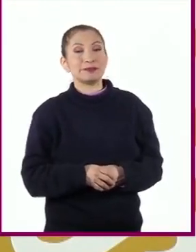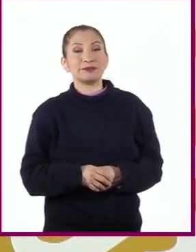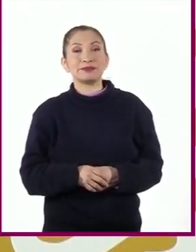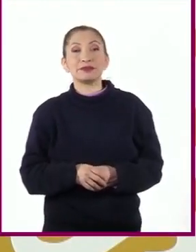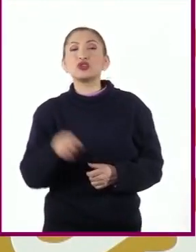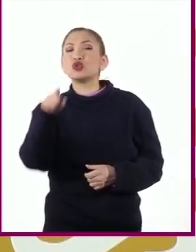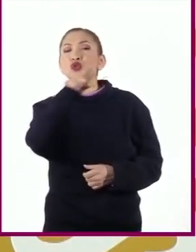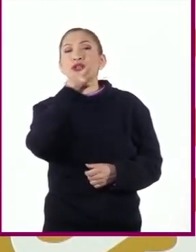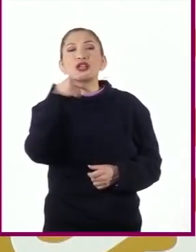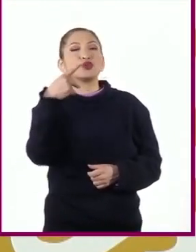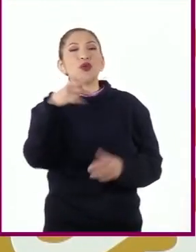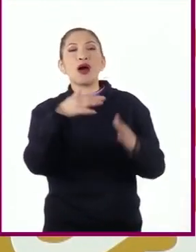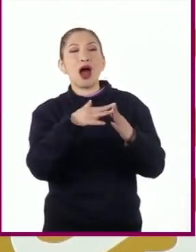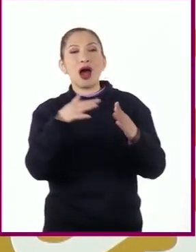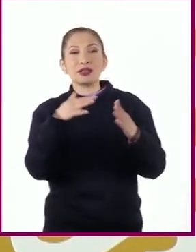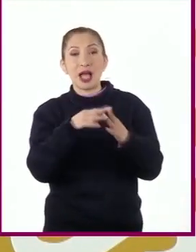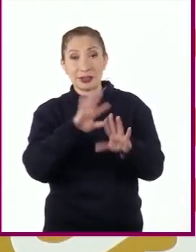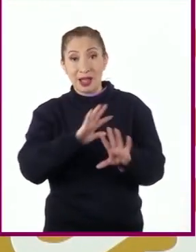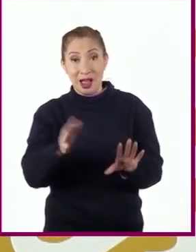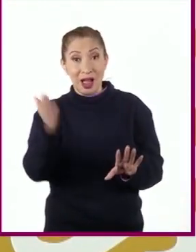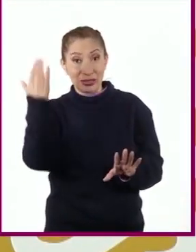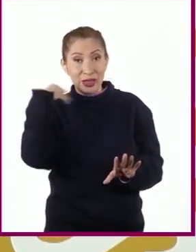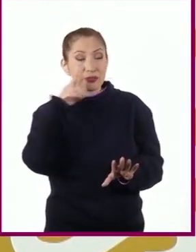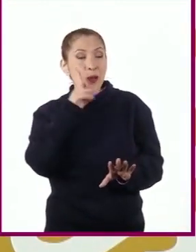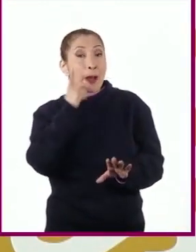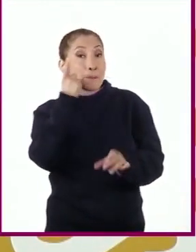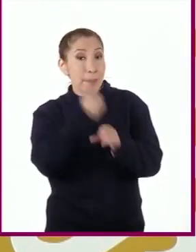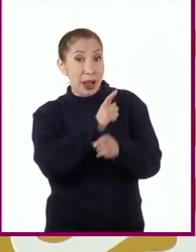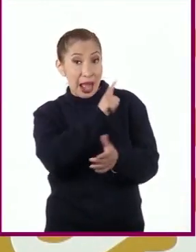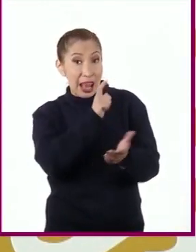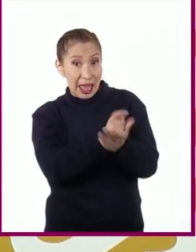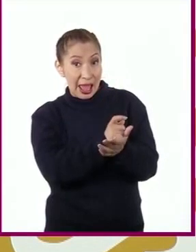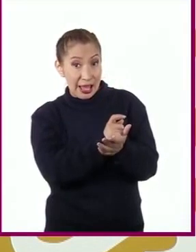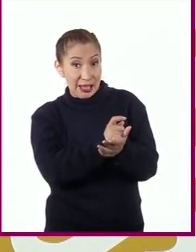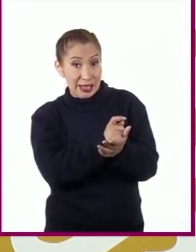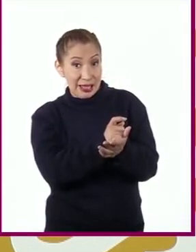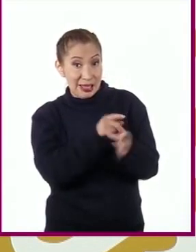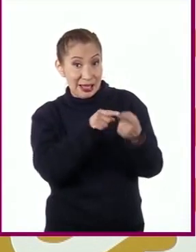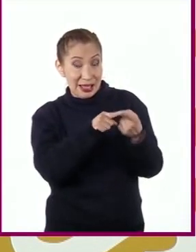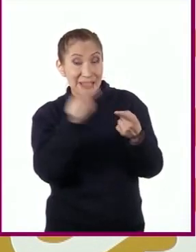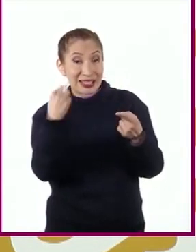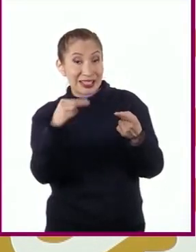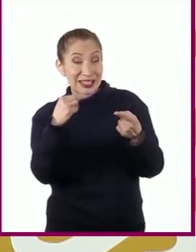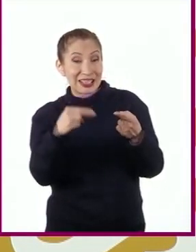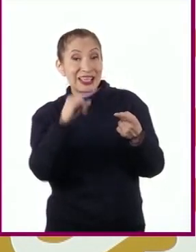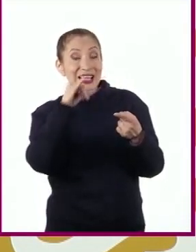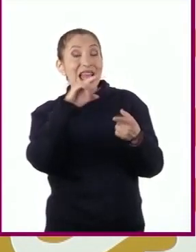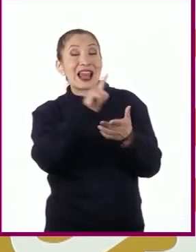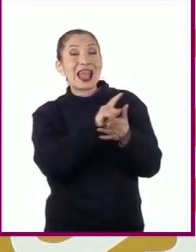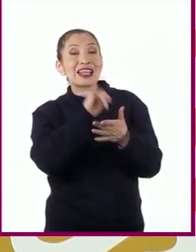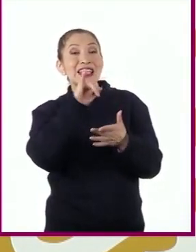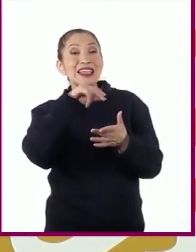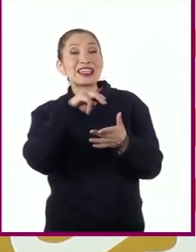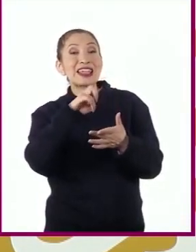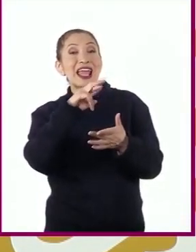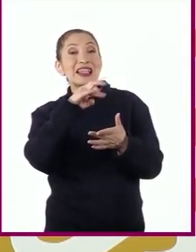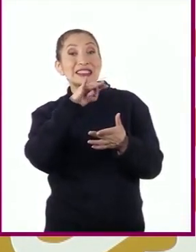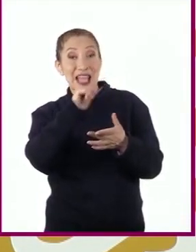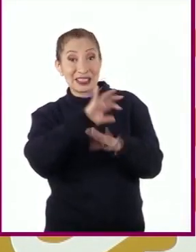¿Y ustedes en su casa han experimentado la primera ley de Newton, llamada también ley de inercia?